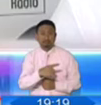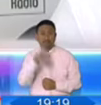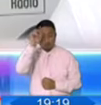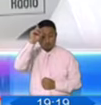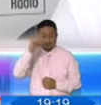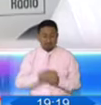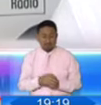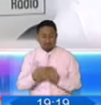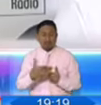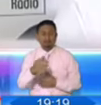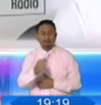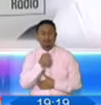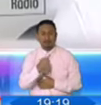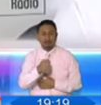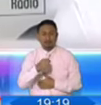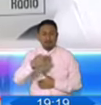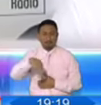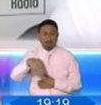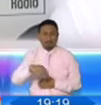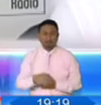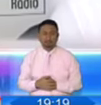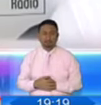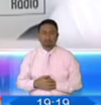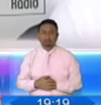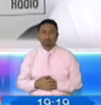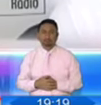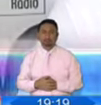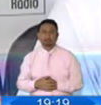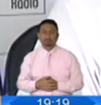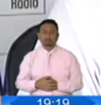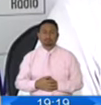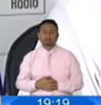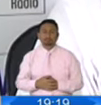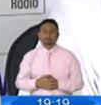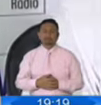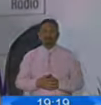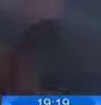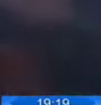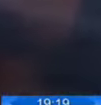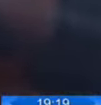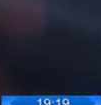su habitual entrevista radial de los miércoles. Informó Marcela Maquilón.